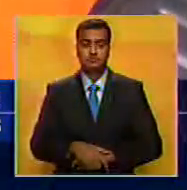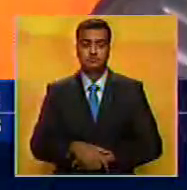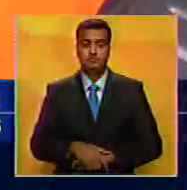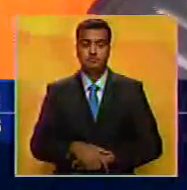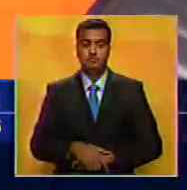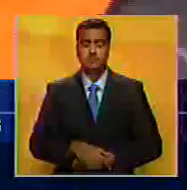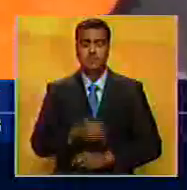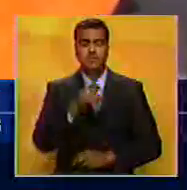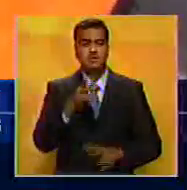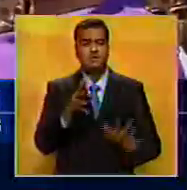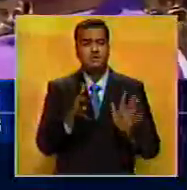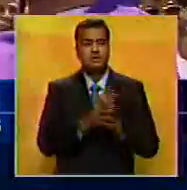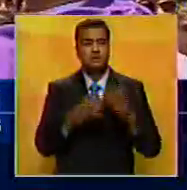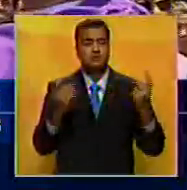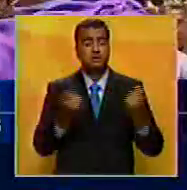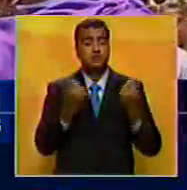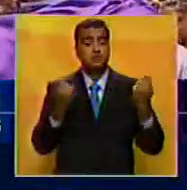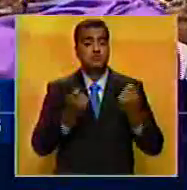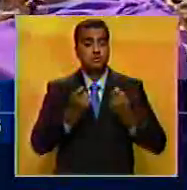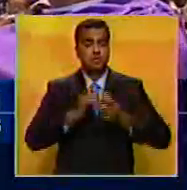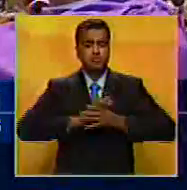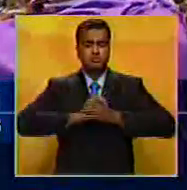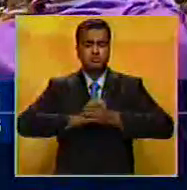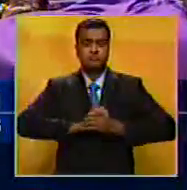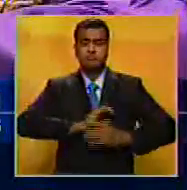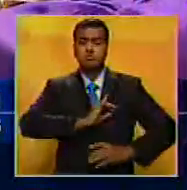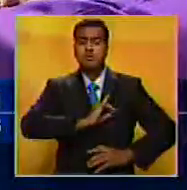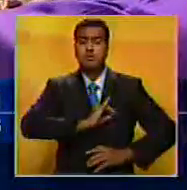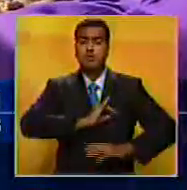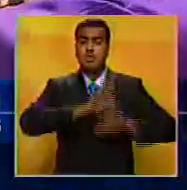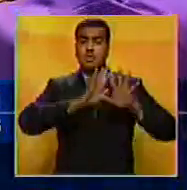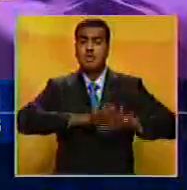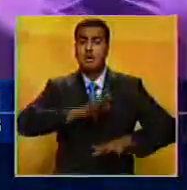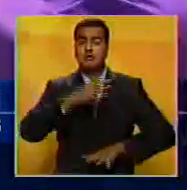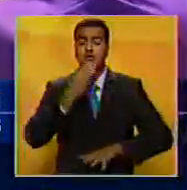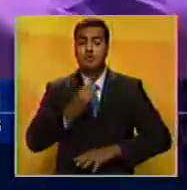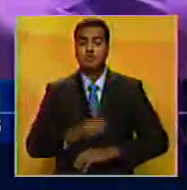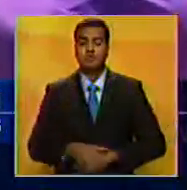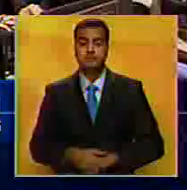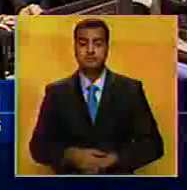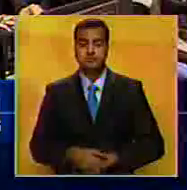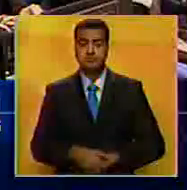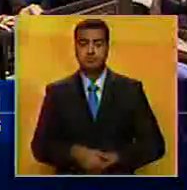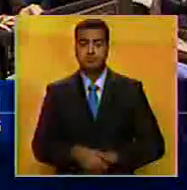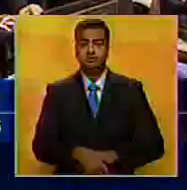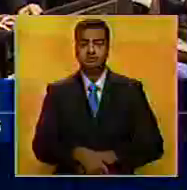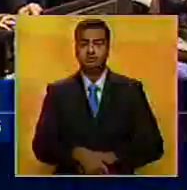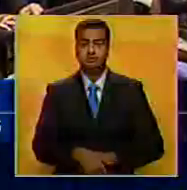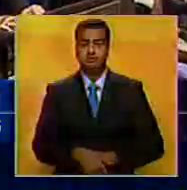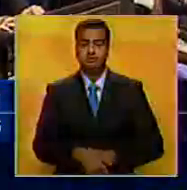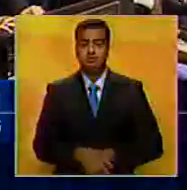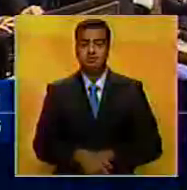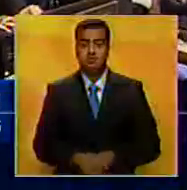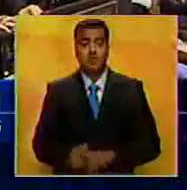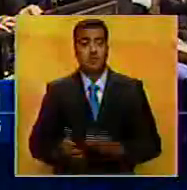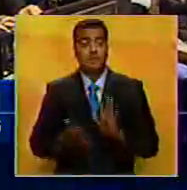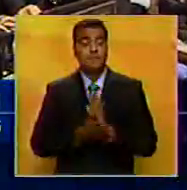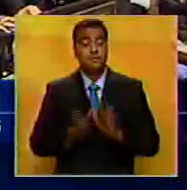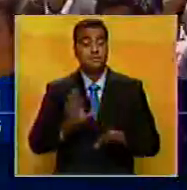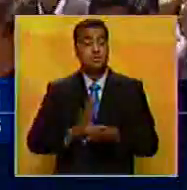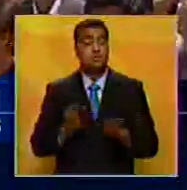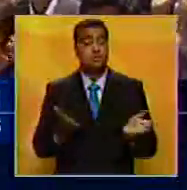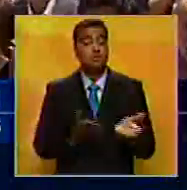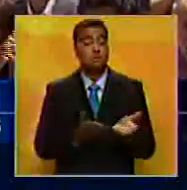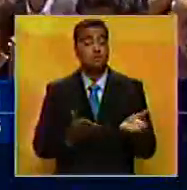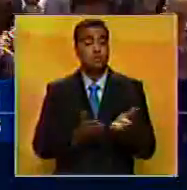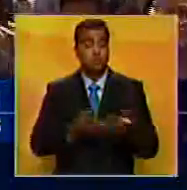Así transcurrió la celebración eclesiástica dedicada a Juan Pablo Pernalete Llovera. Representantes de los centros de